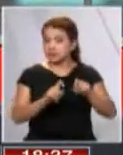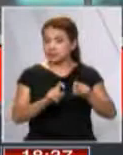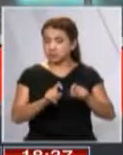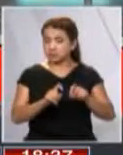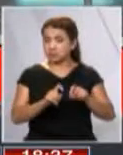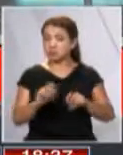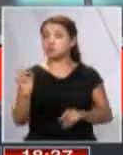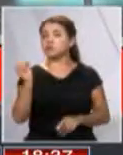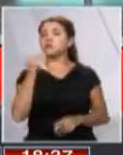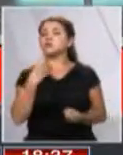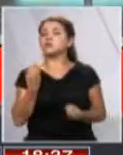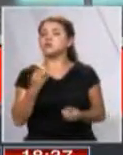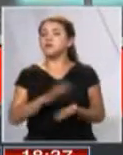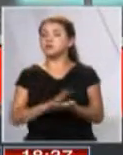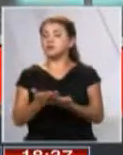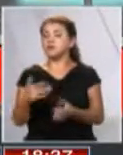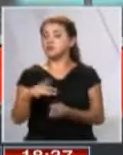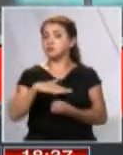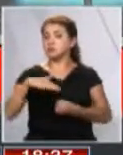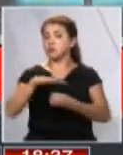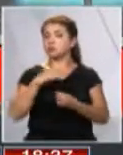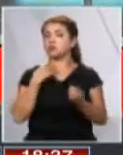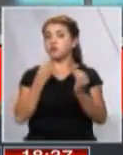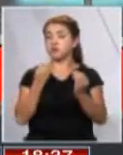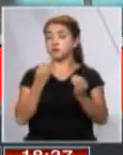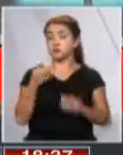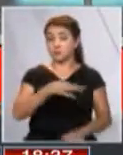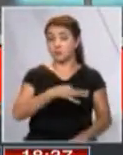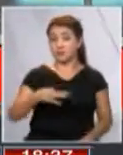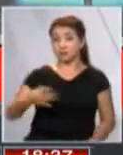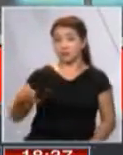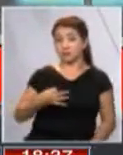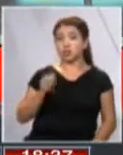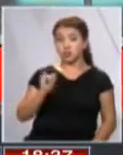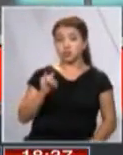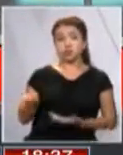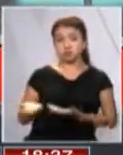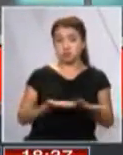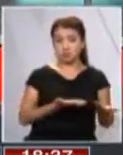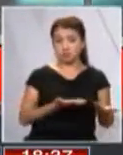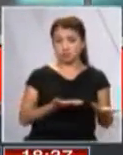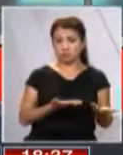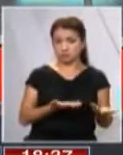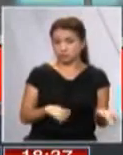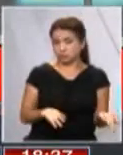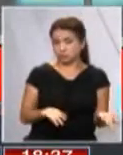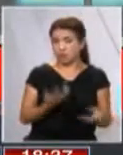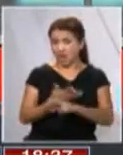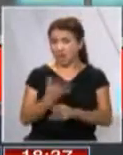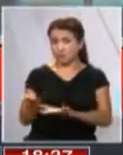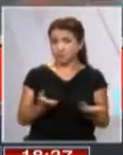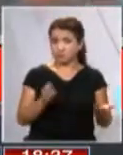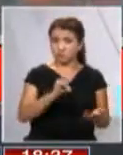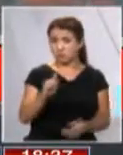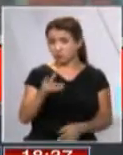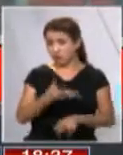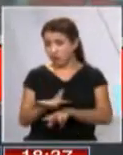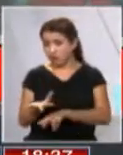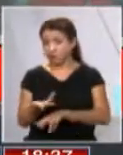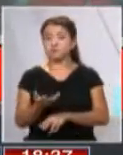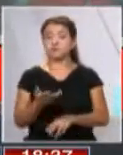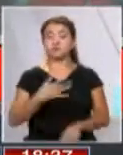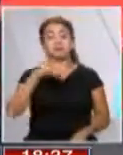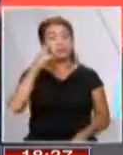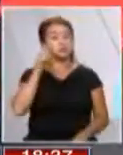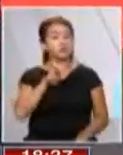cuál es la situación hasta ahora porque la ministra dice que si fueron invitadas existió esa invitación o más bueno primero será este año creo que es